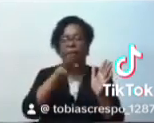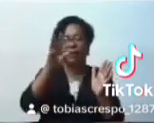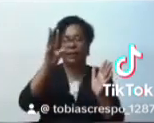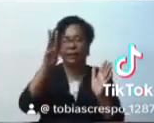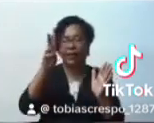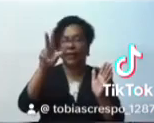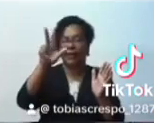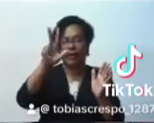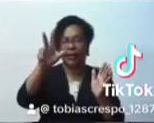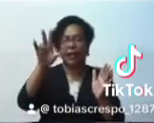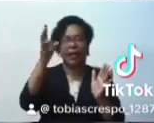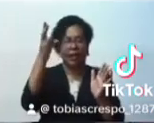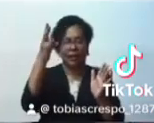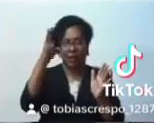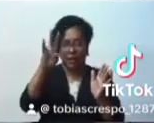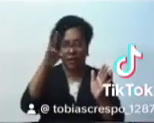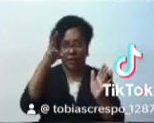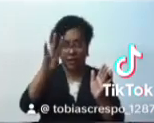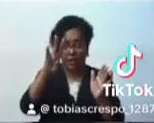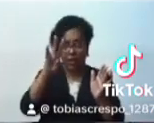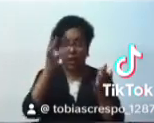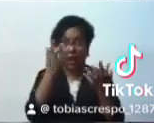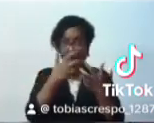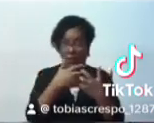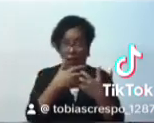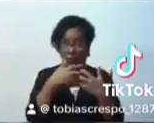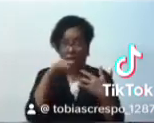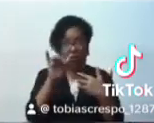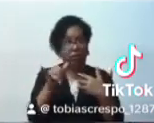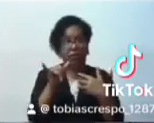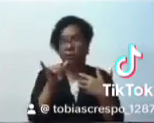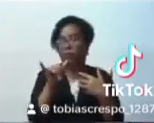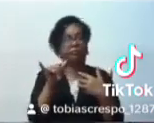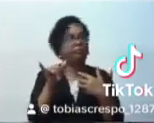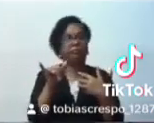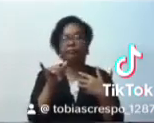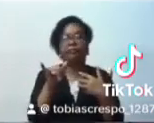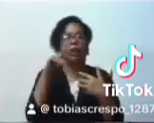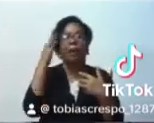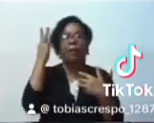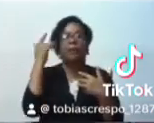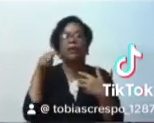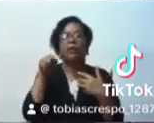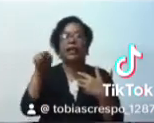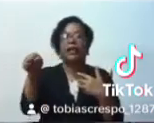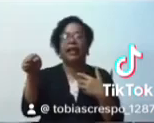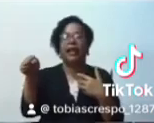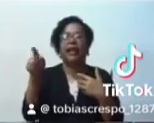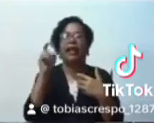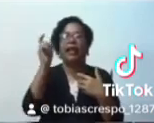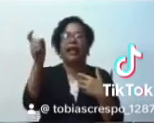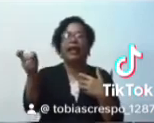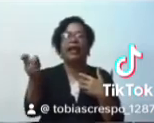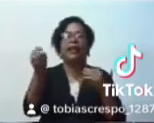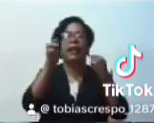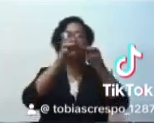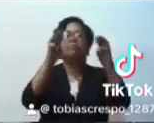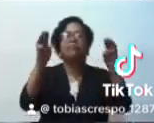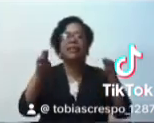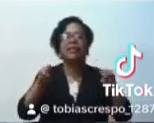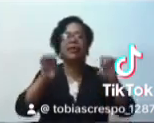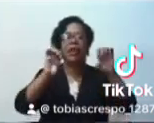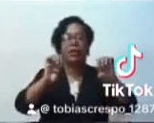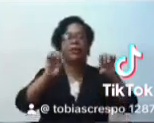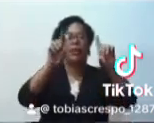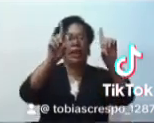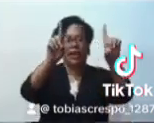cambio ha sido hacia atrás. Y lo asigna al Ministerio de Educación, un ministerio que no ha podido resolver